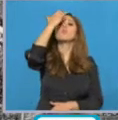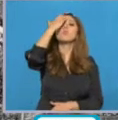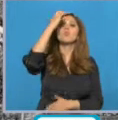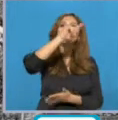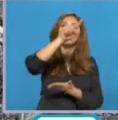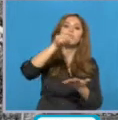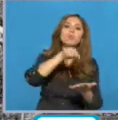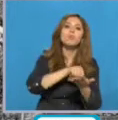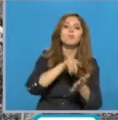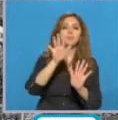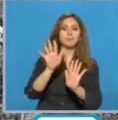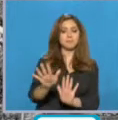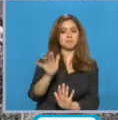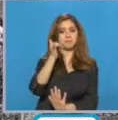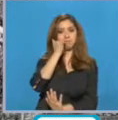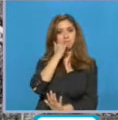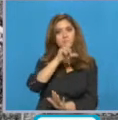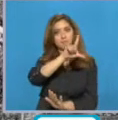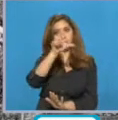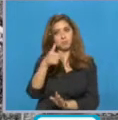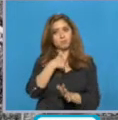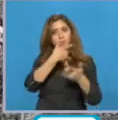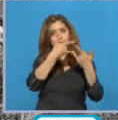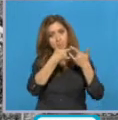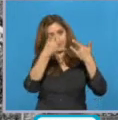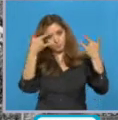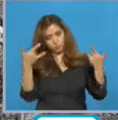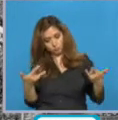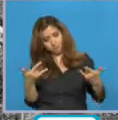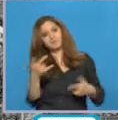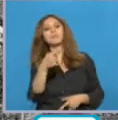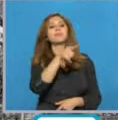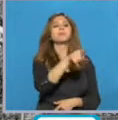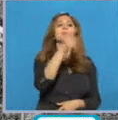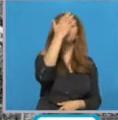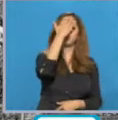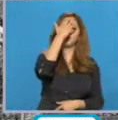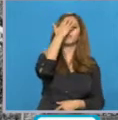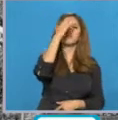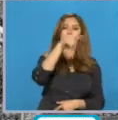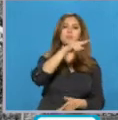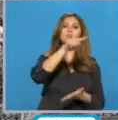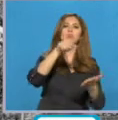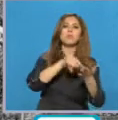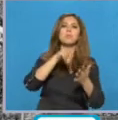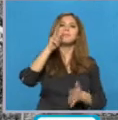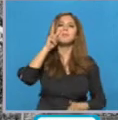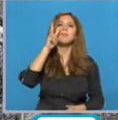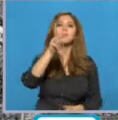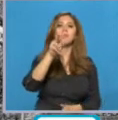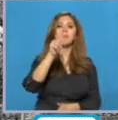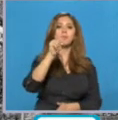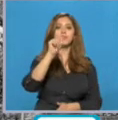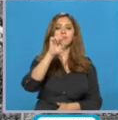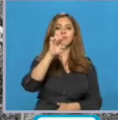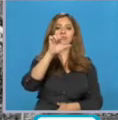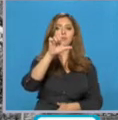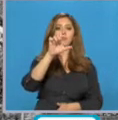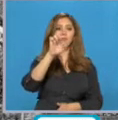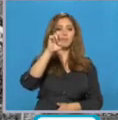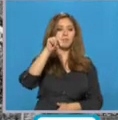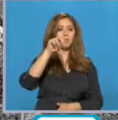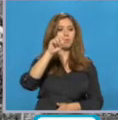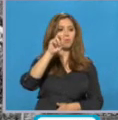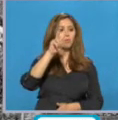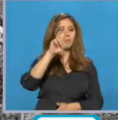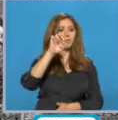voy a contar un poco la historia, ver. vámonos por partes. A Les ver. voy a contar, miren, ubican ese lugar. Seguramente la gente que ha visto telenovelas últimamente y la tele lo ha de